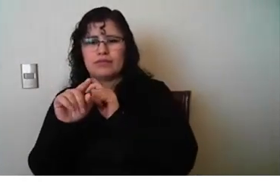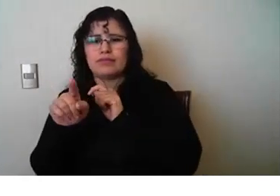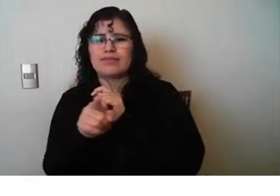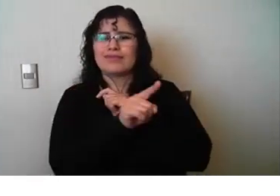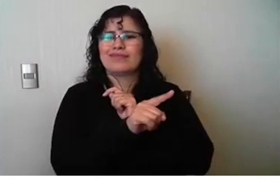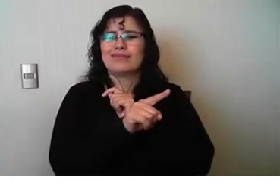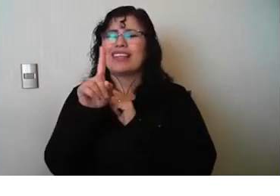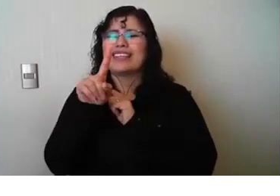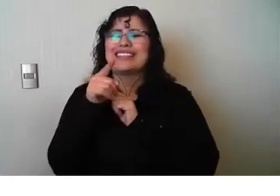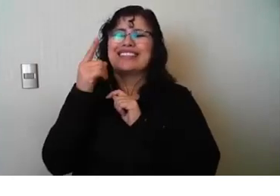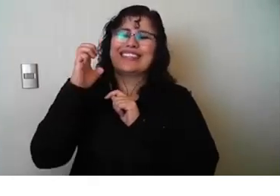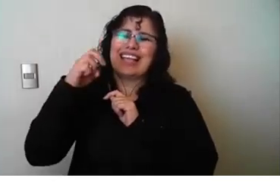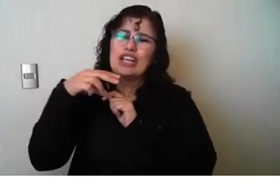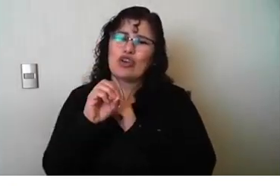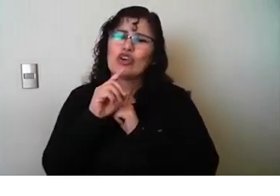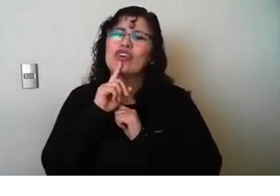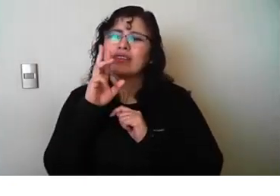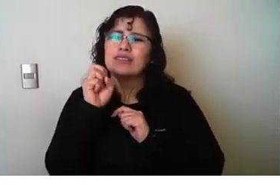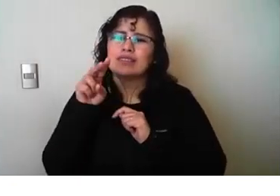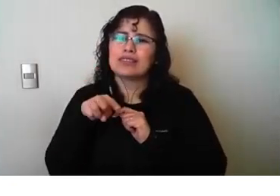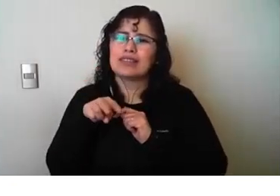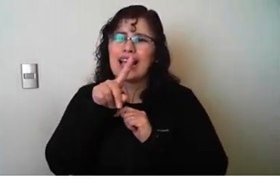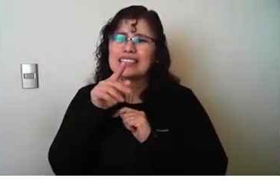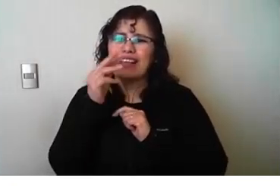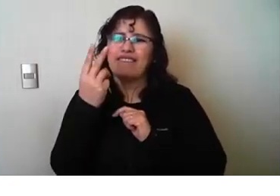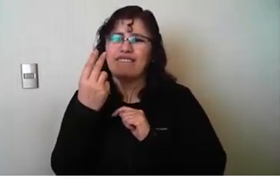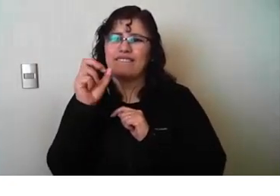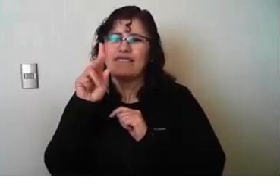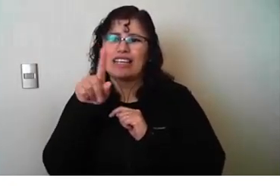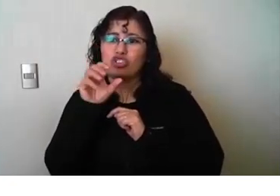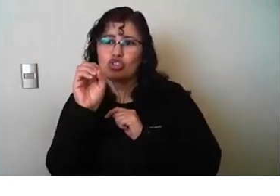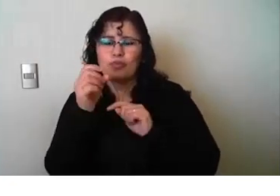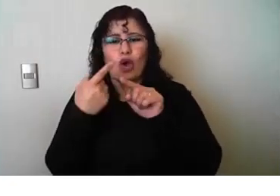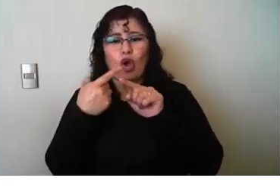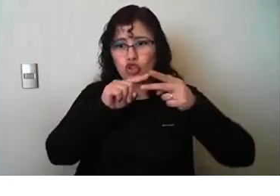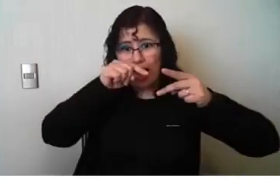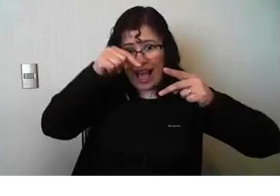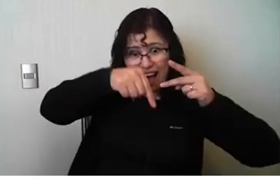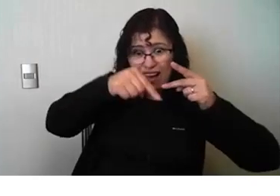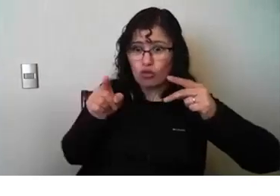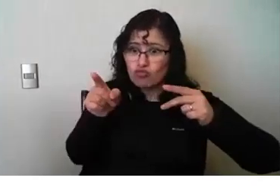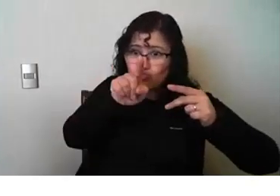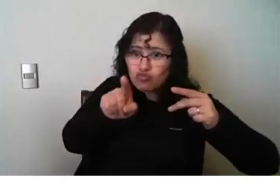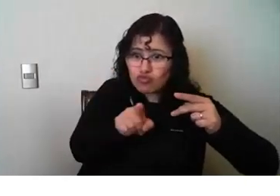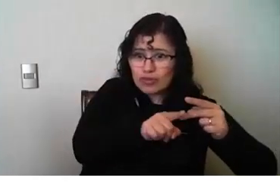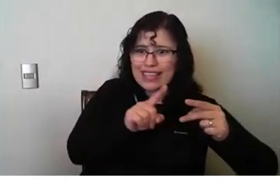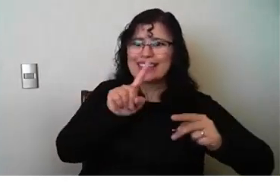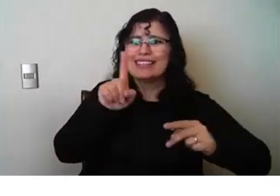transverso y el seno sigmoideo, porque tiene forma de S, sigmoide,